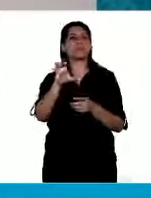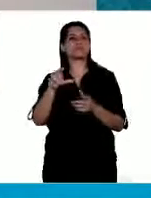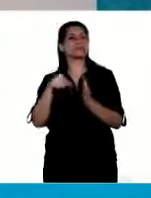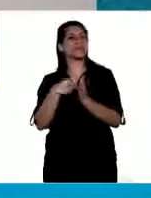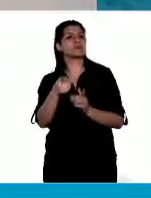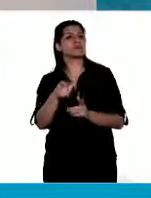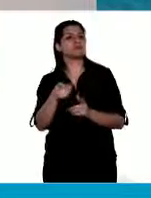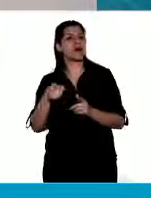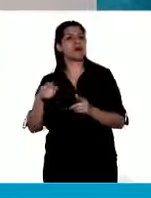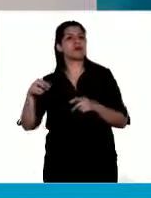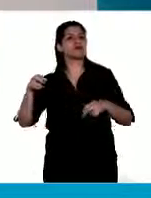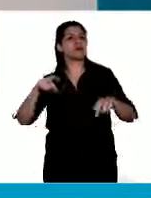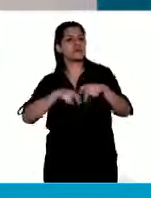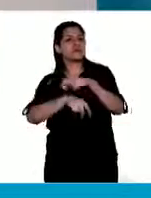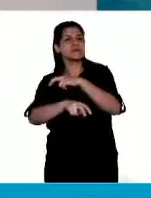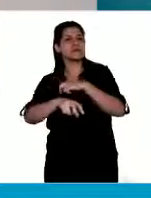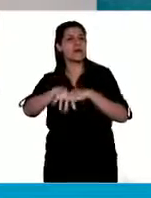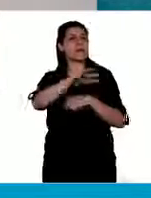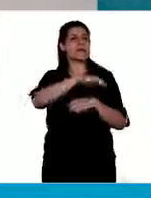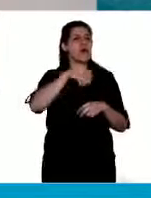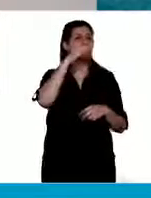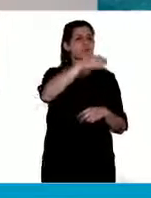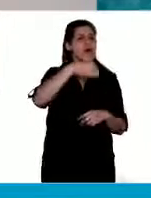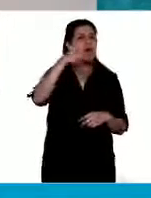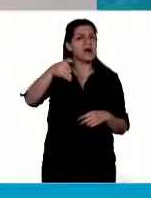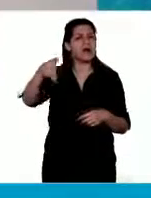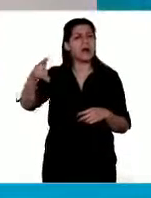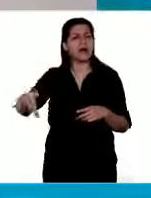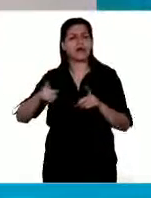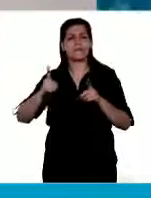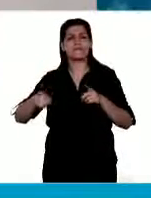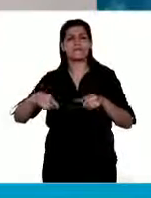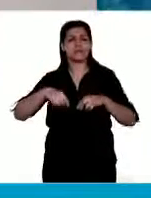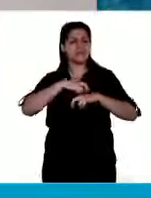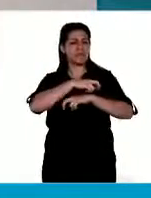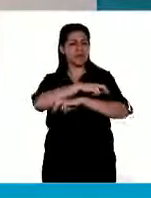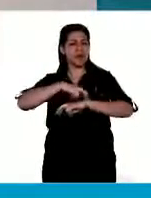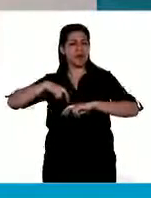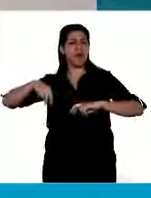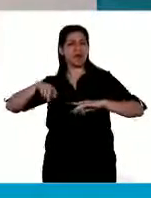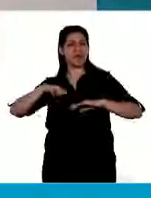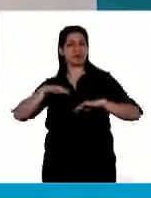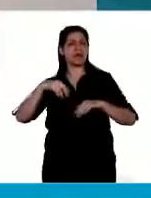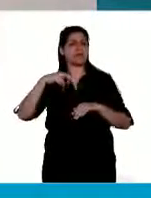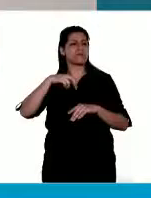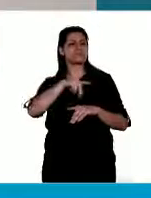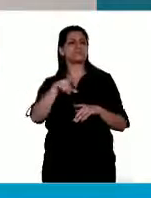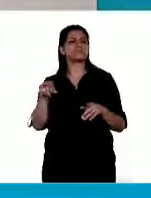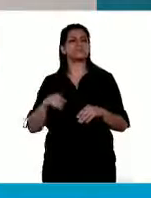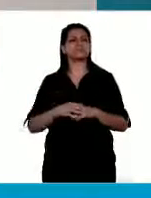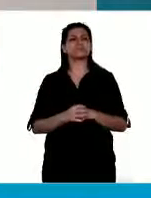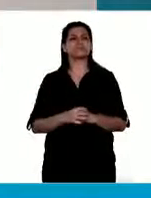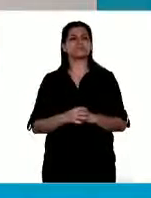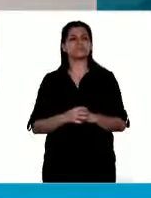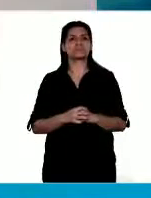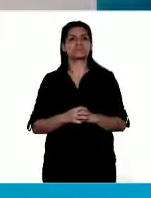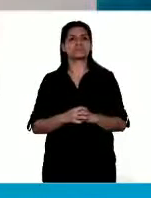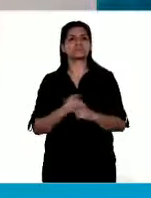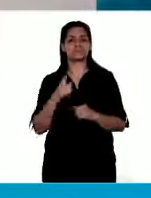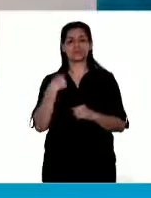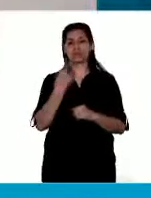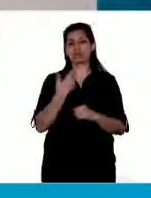calles, caminan los mismos barrios, están en la misma cuadra. Entonces, cuando decimos como eslogan que somos una